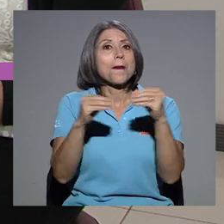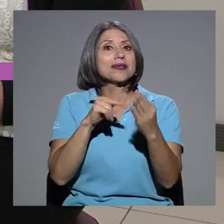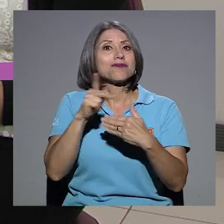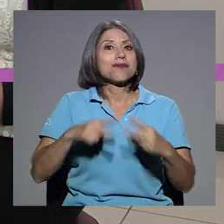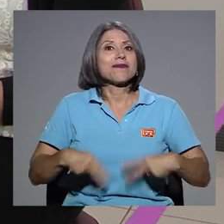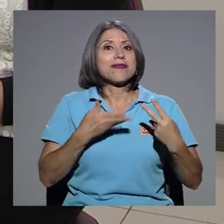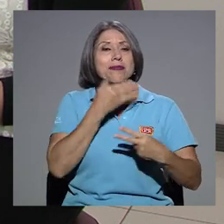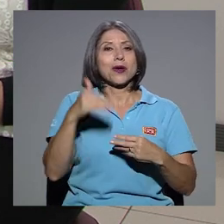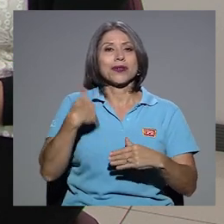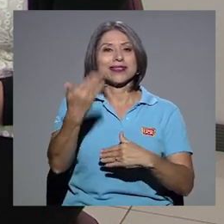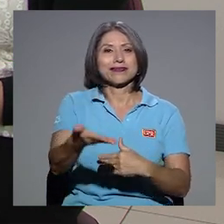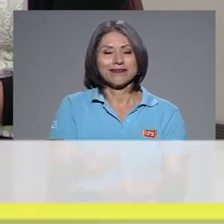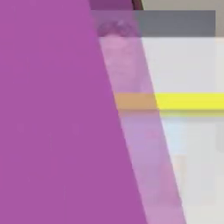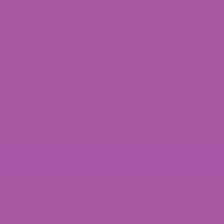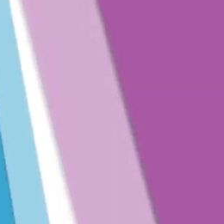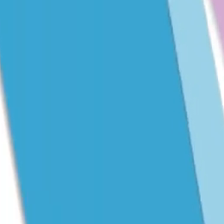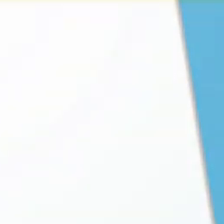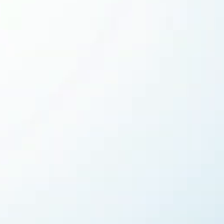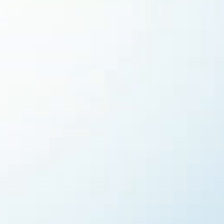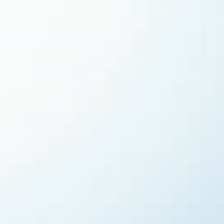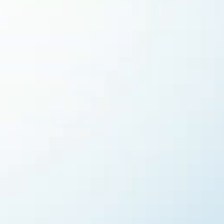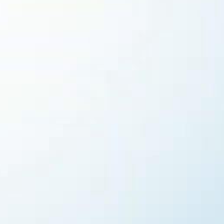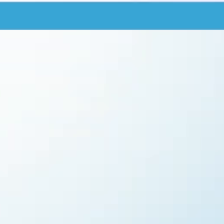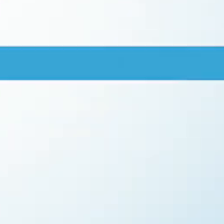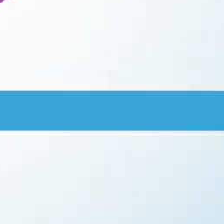más de Vivir Mejor después de la pausa.